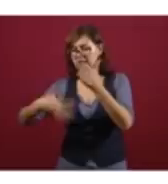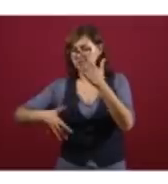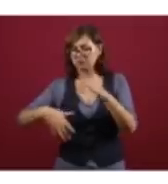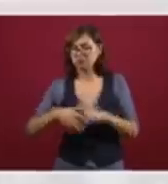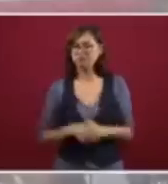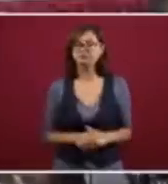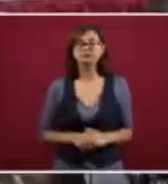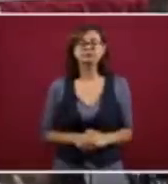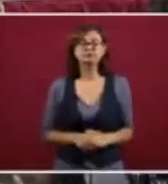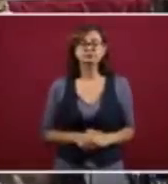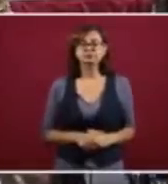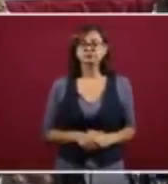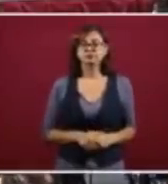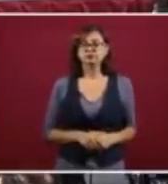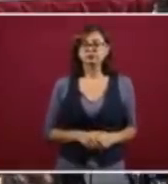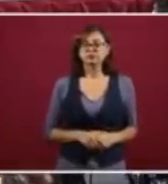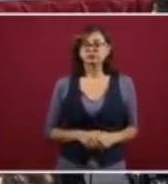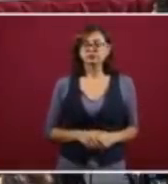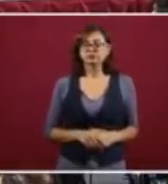Había una pregunta más acá.